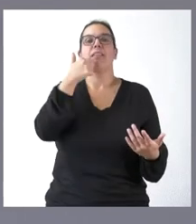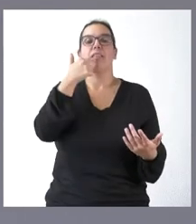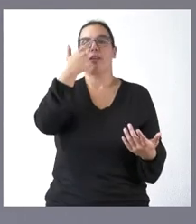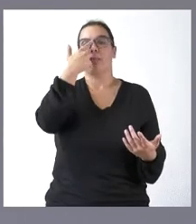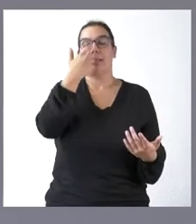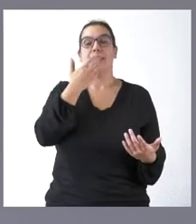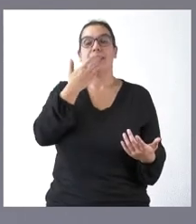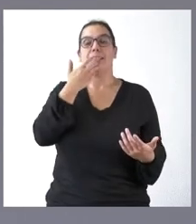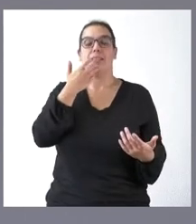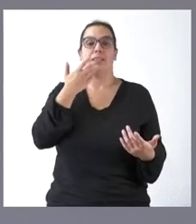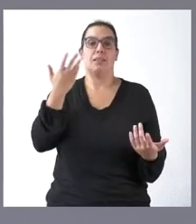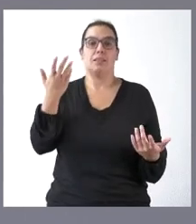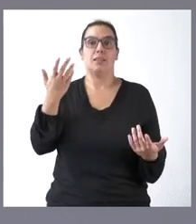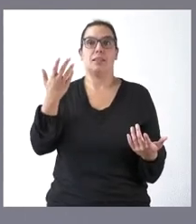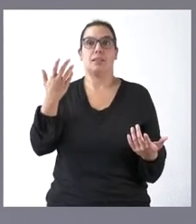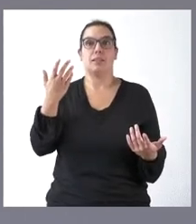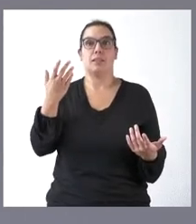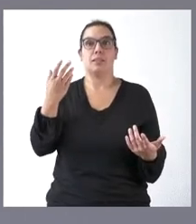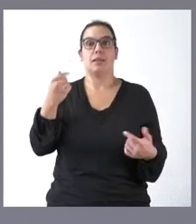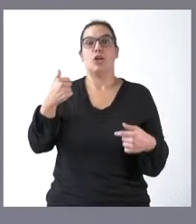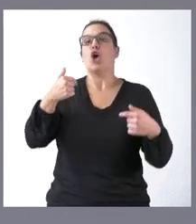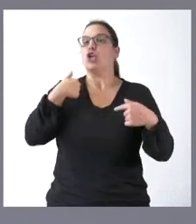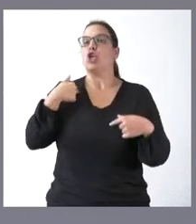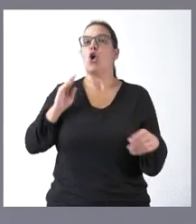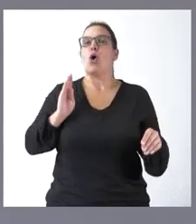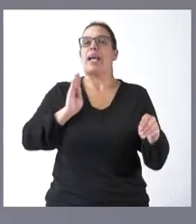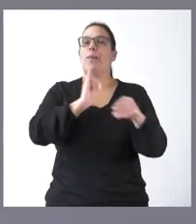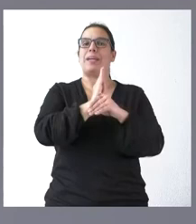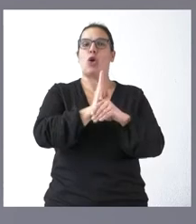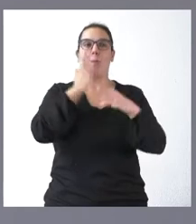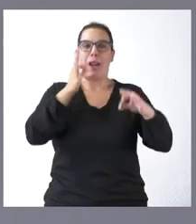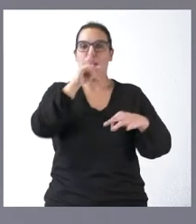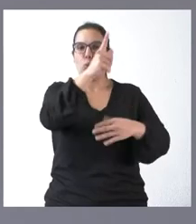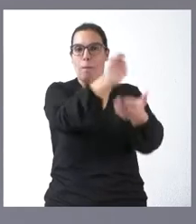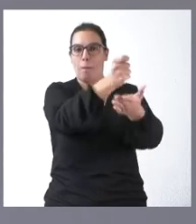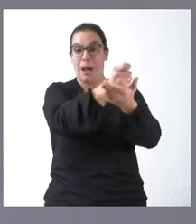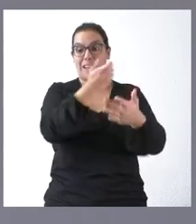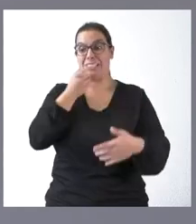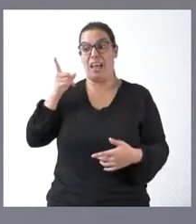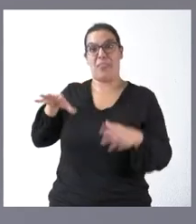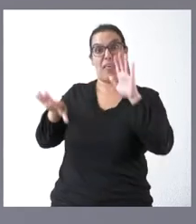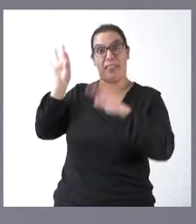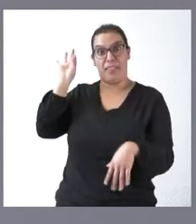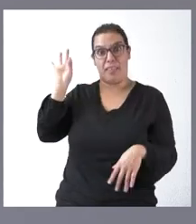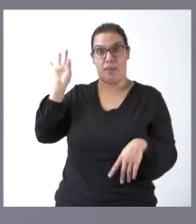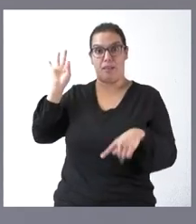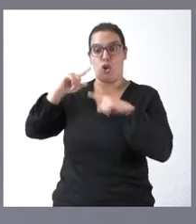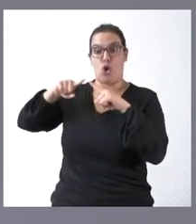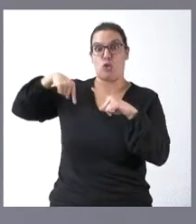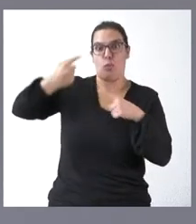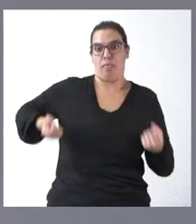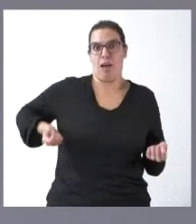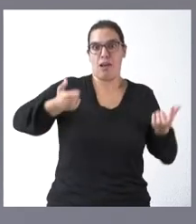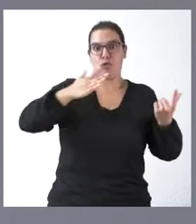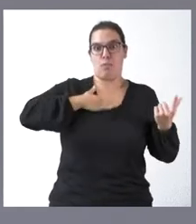no se puede aplicar el Twin Yo invito y tú pagas No si alguien toma decisiones y esas decisiones tienen impactos sobre otras administraciones